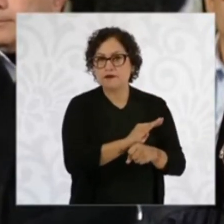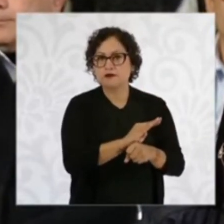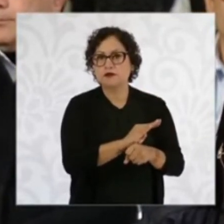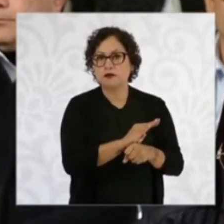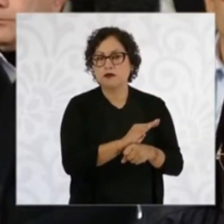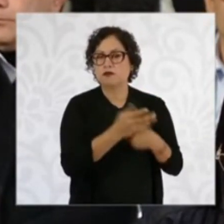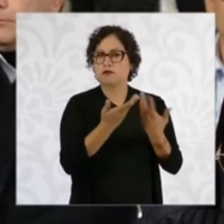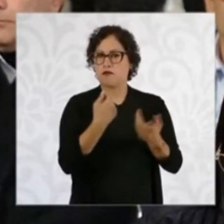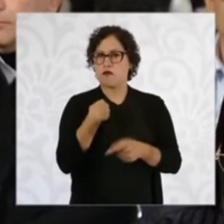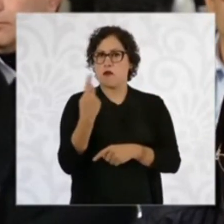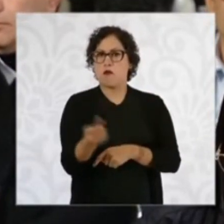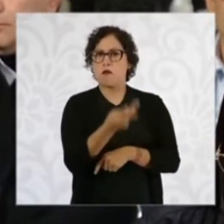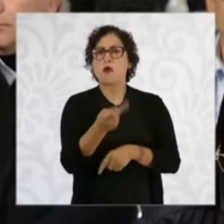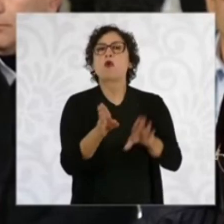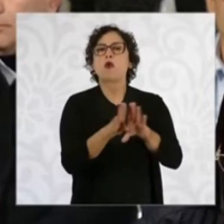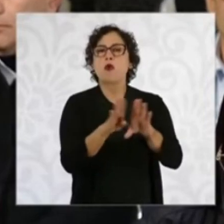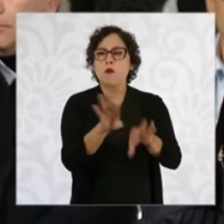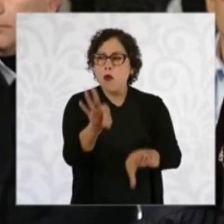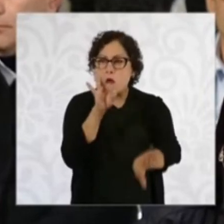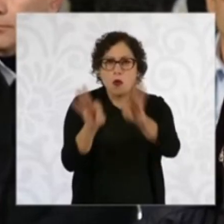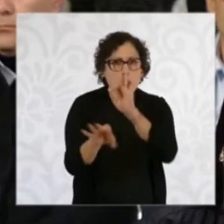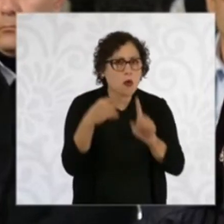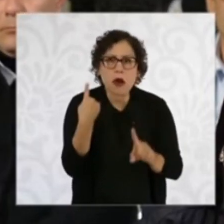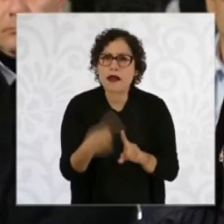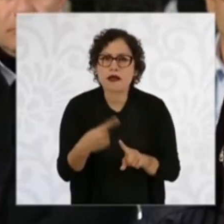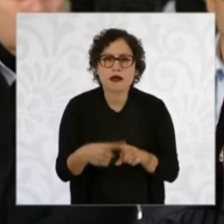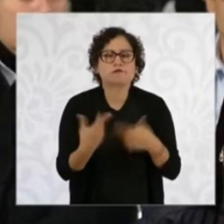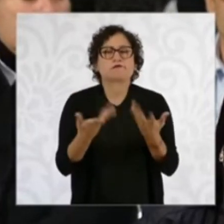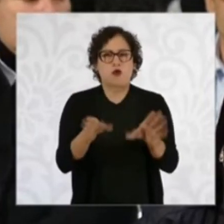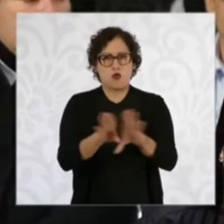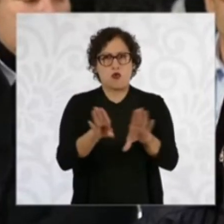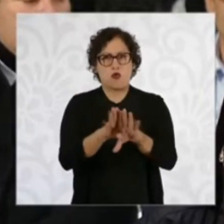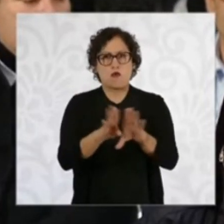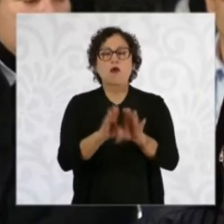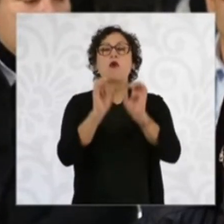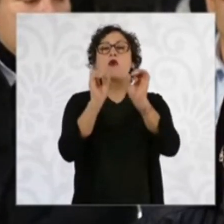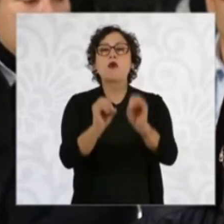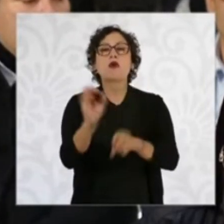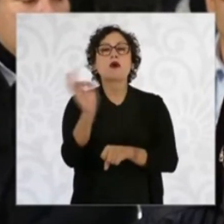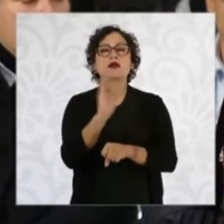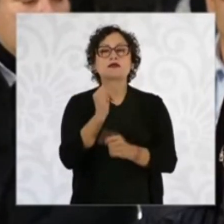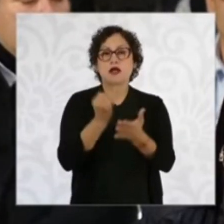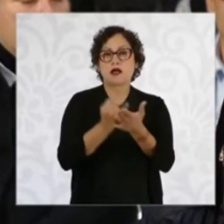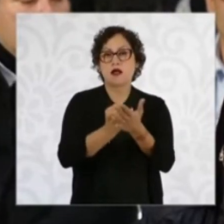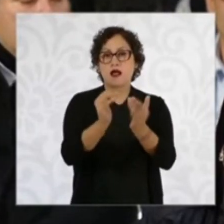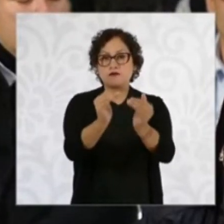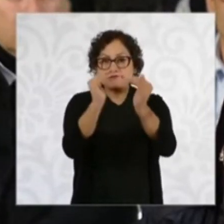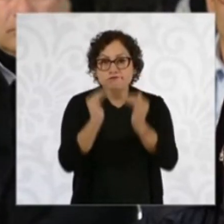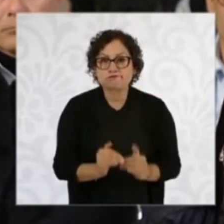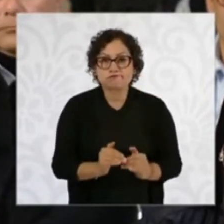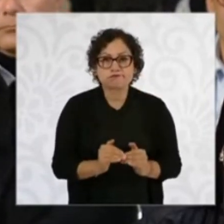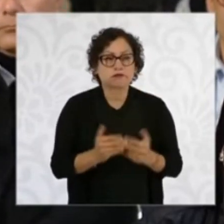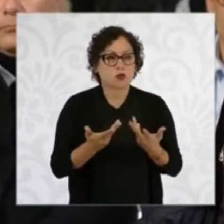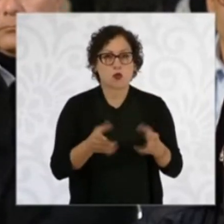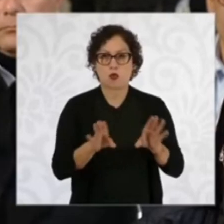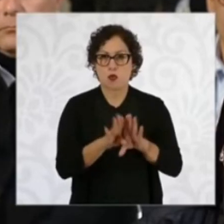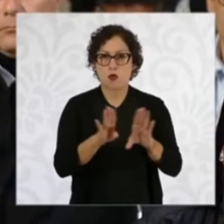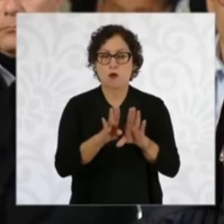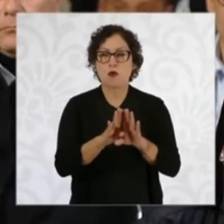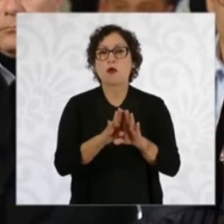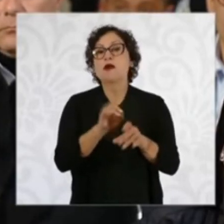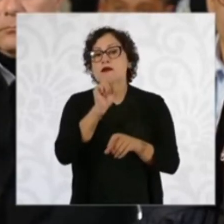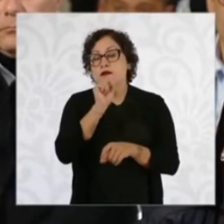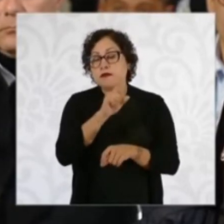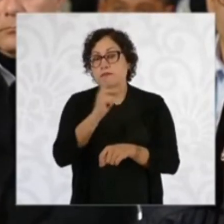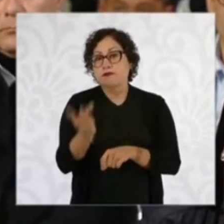el proceso de selección y los criterios para acceder a descuentos o reducciones de tasas? ¿Y qué medidas hay para